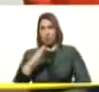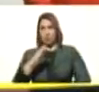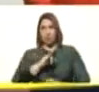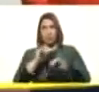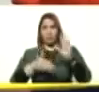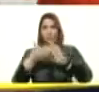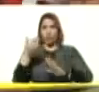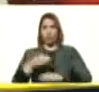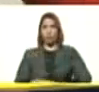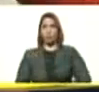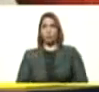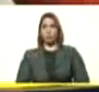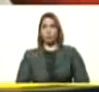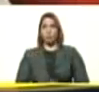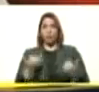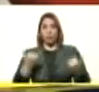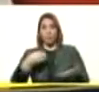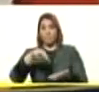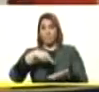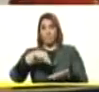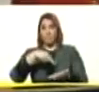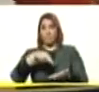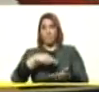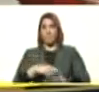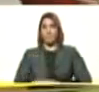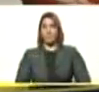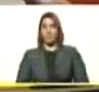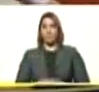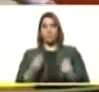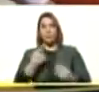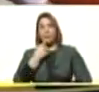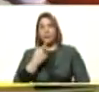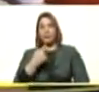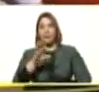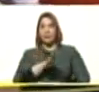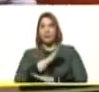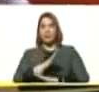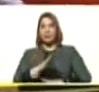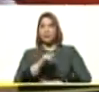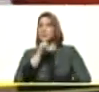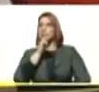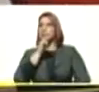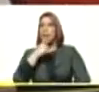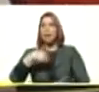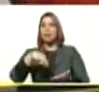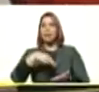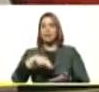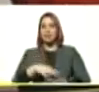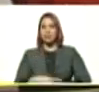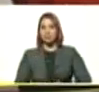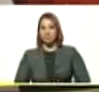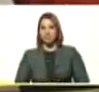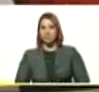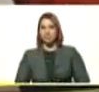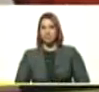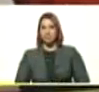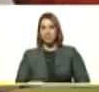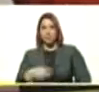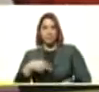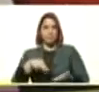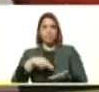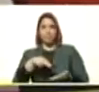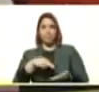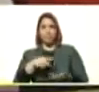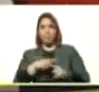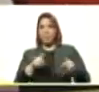Ah, no, lo que viene es salsa ahora. Como dice la canción, que me pongan salsa para gozar, pero